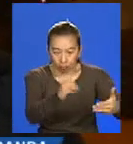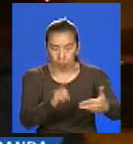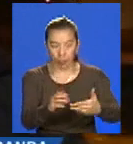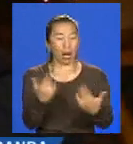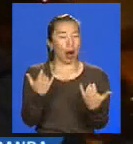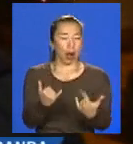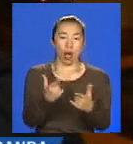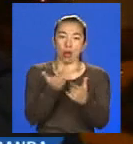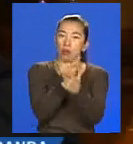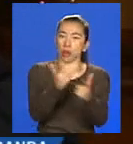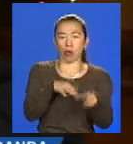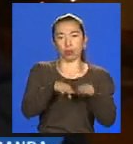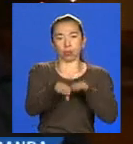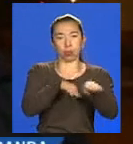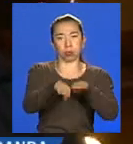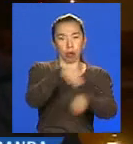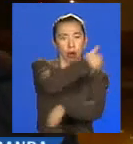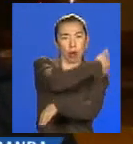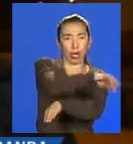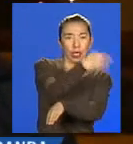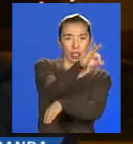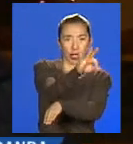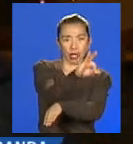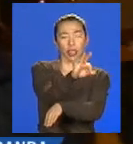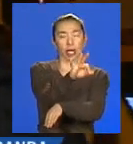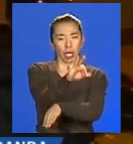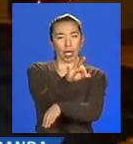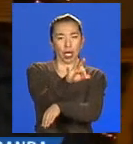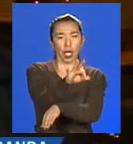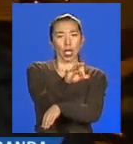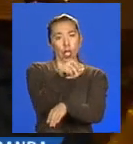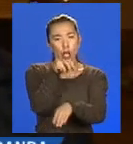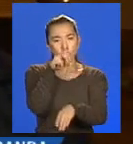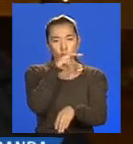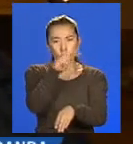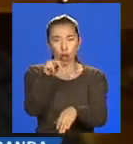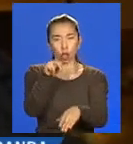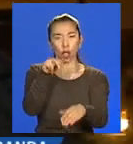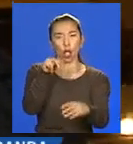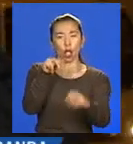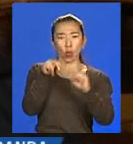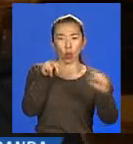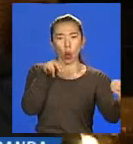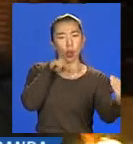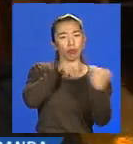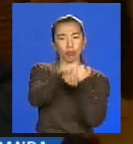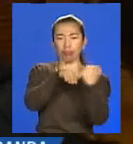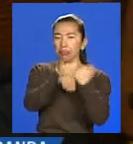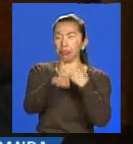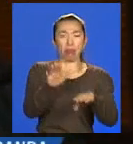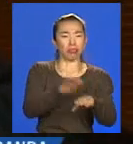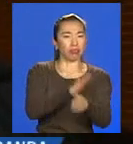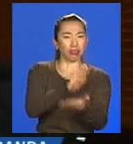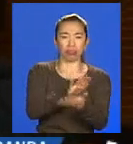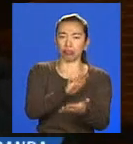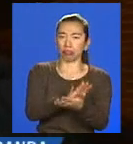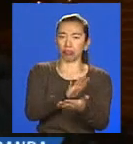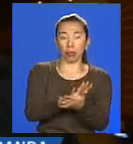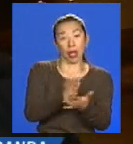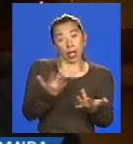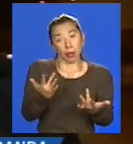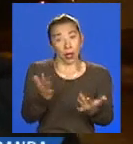circulación tanto por la calle 13, tanto en su carril norte como en su carril sur. Y pues esperemos que ojalá